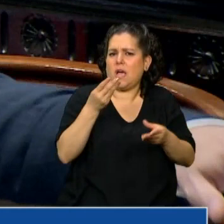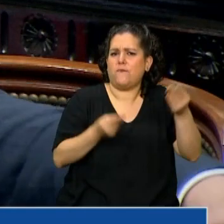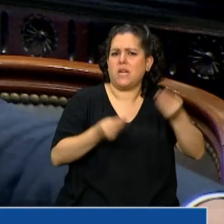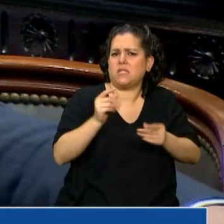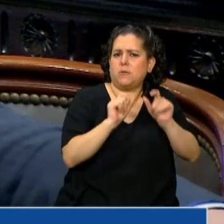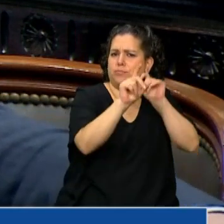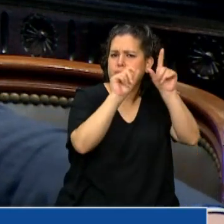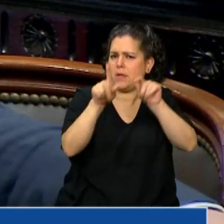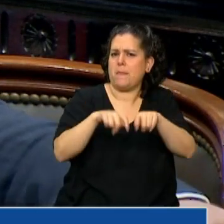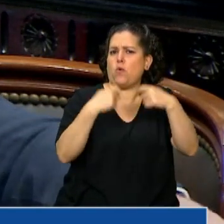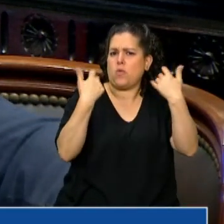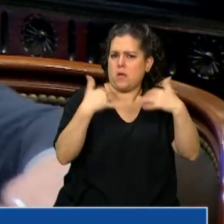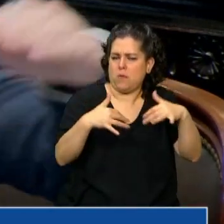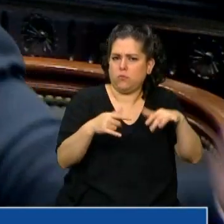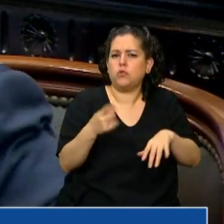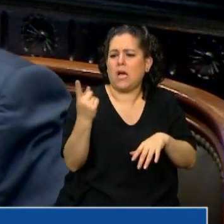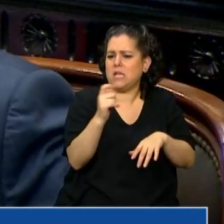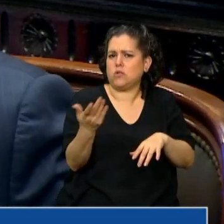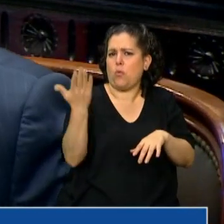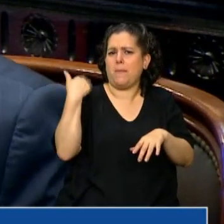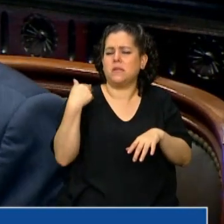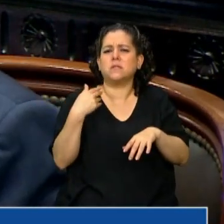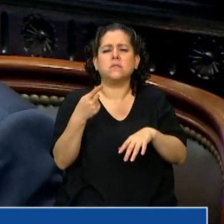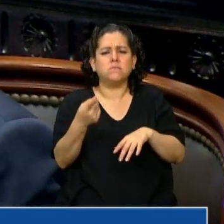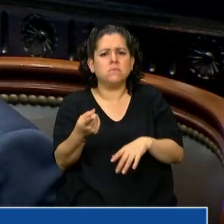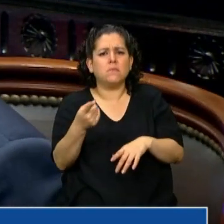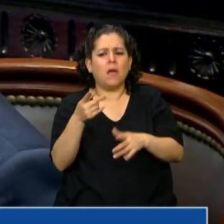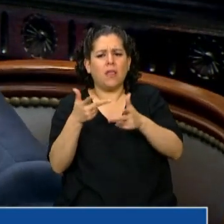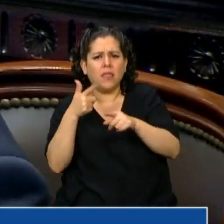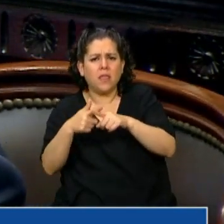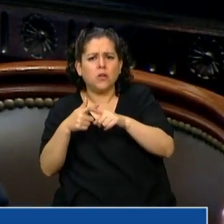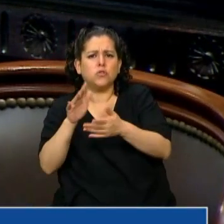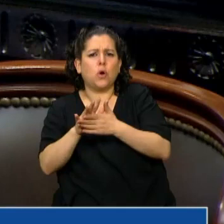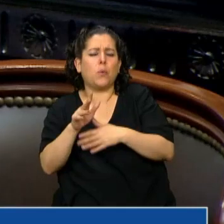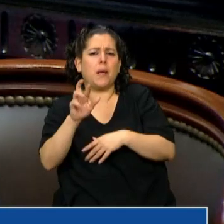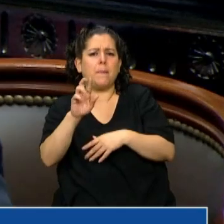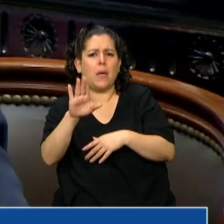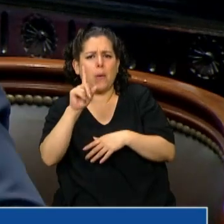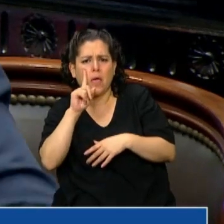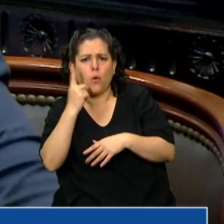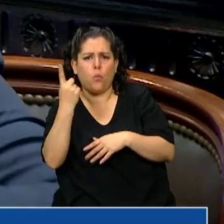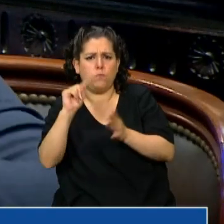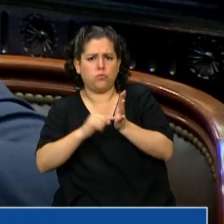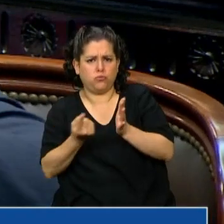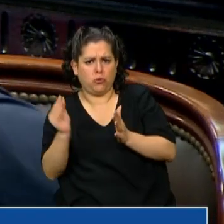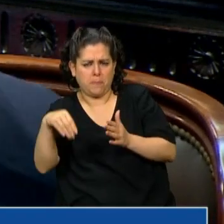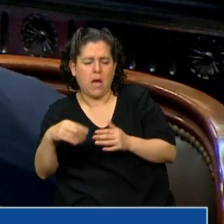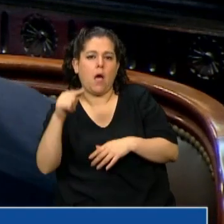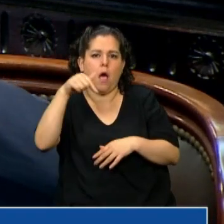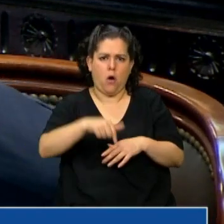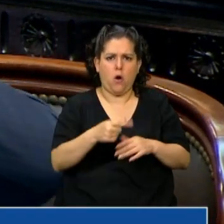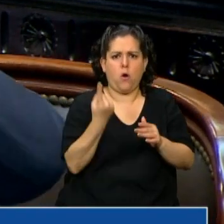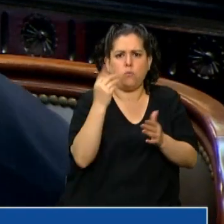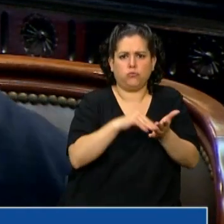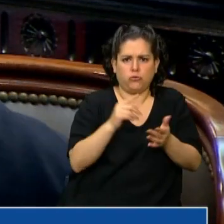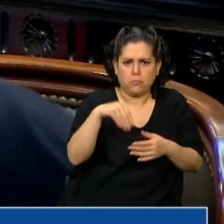Discutimos hace una semana una ley que era más de 1 punto el PBI, ahora discutimos otra que es más de 1 punto el PBI, aquella representaba en algunos